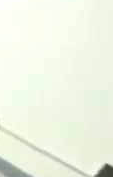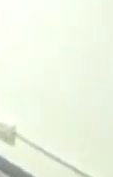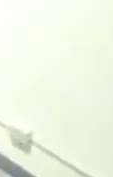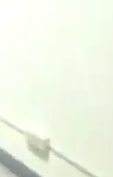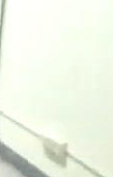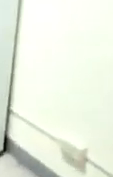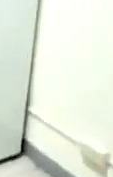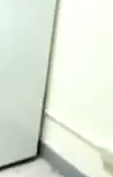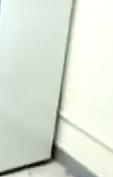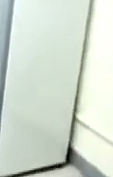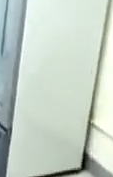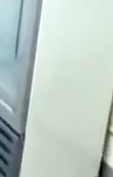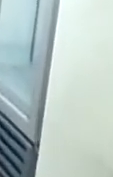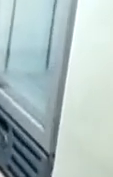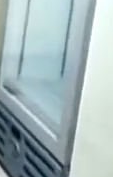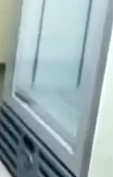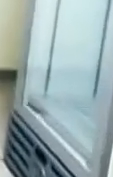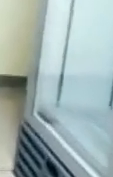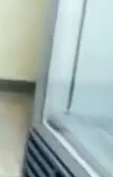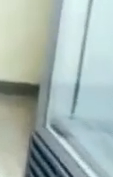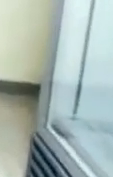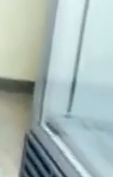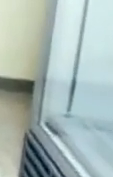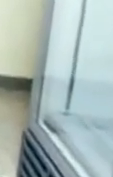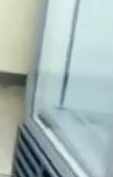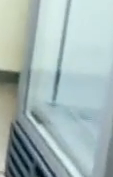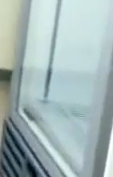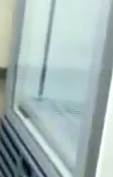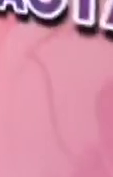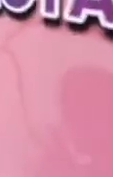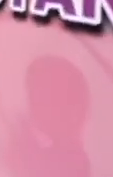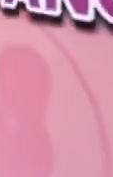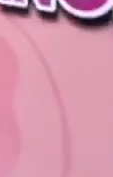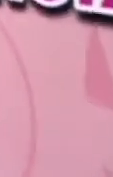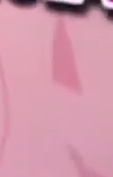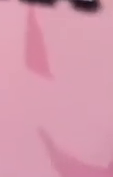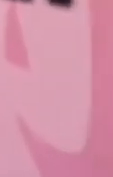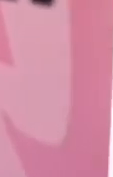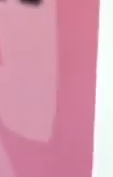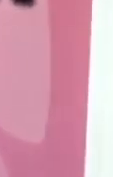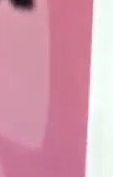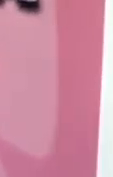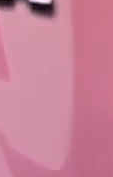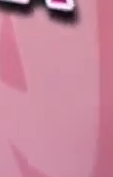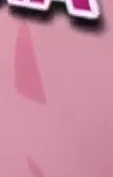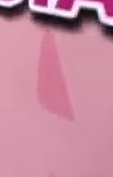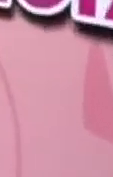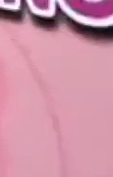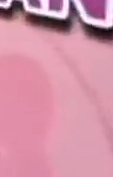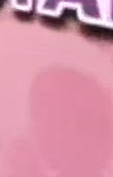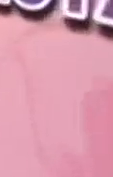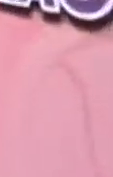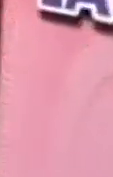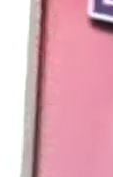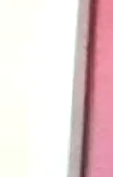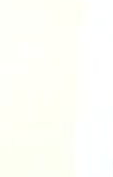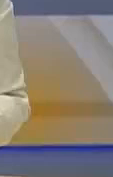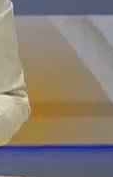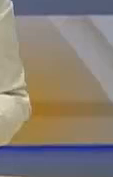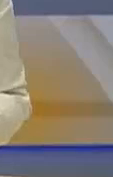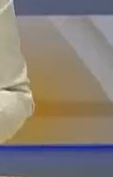a lo que es el derecho de a la vida con seguridad y con gratuidad. Parte de la información, con ella devolvemos el contacto. Adelante.